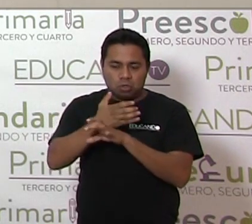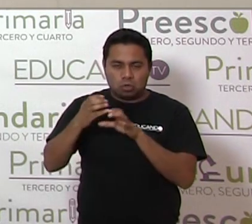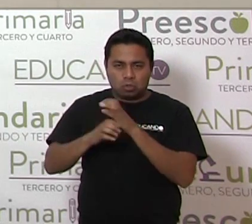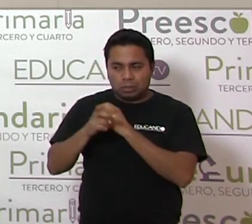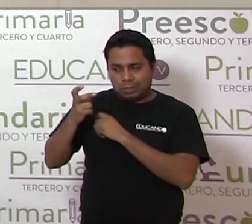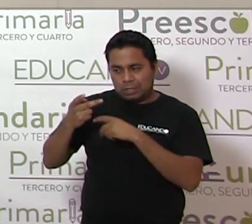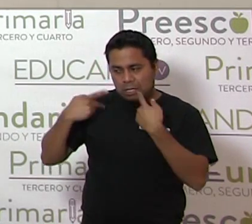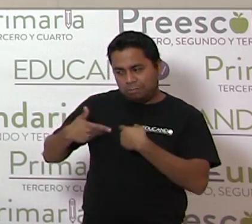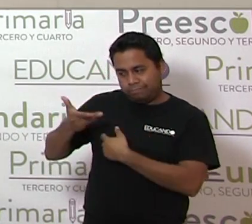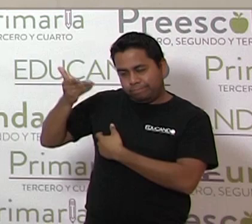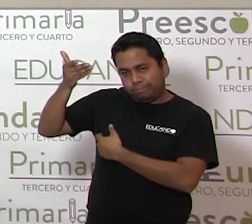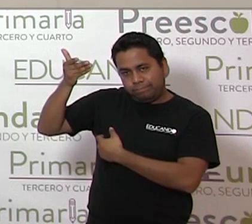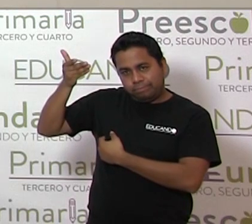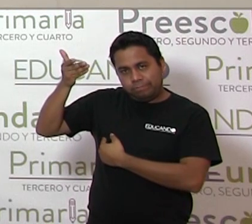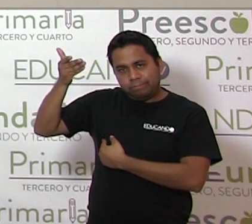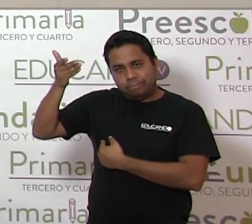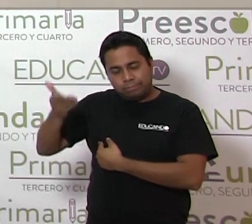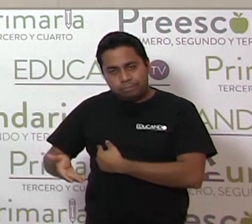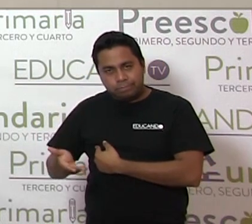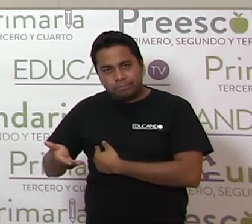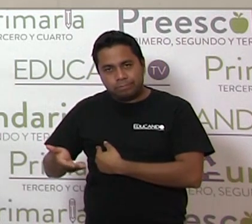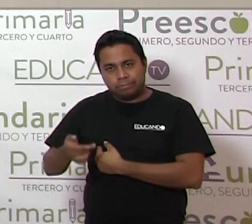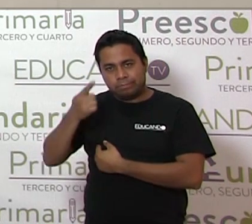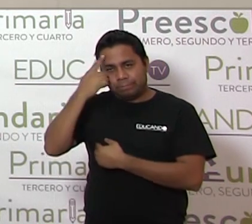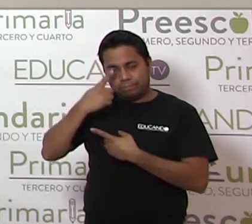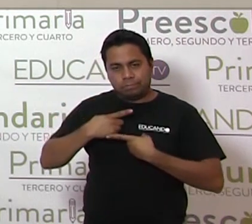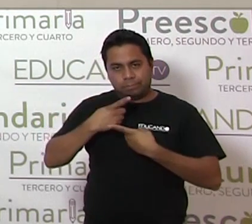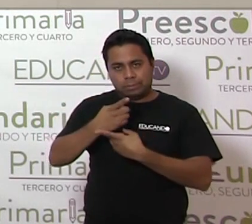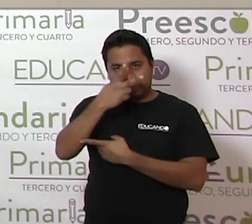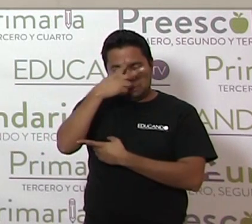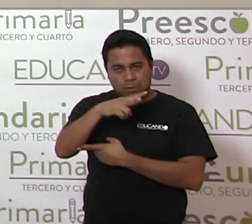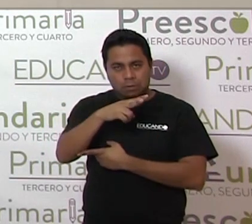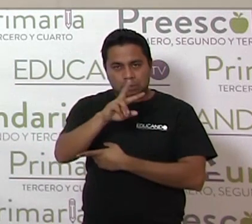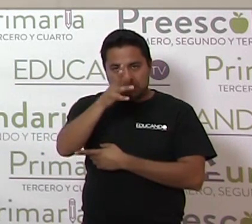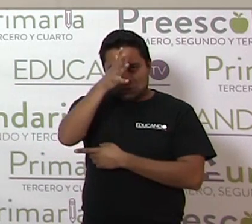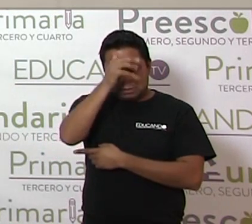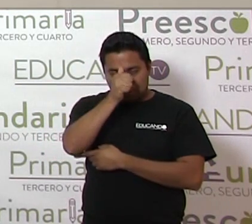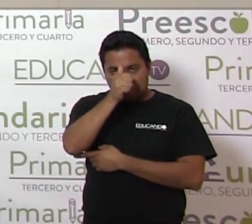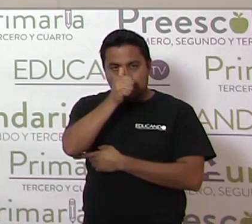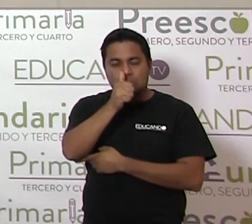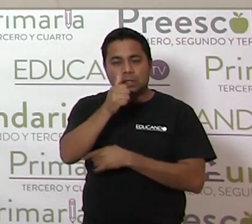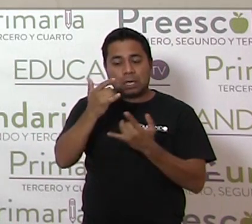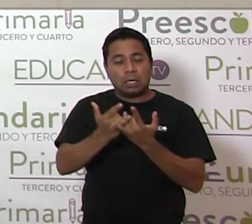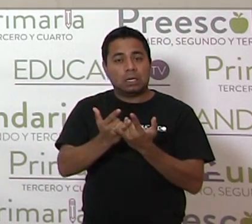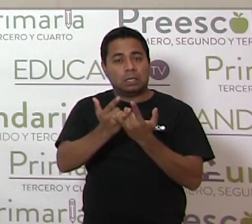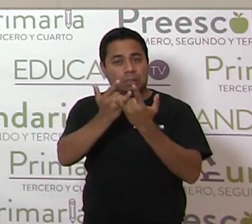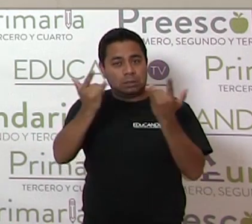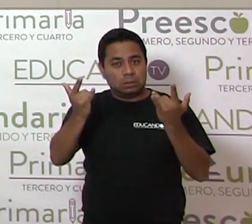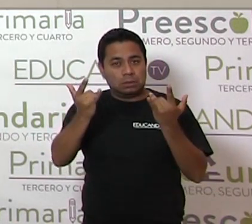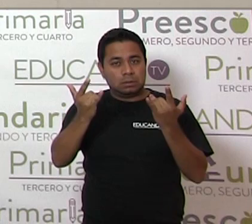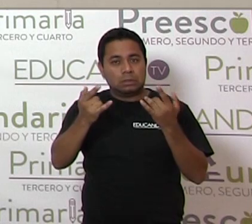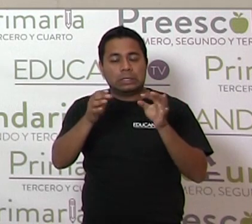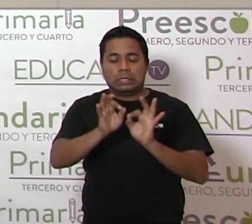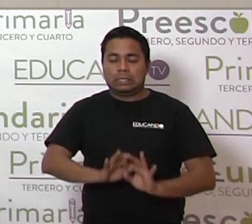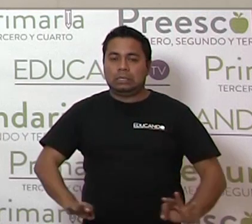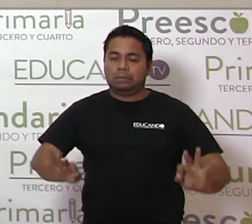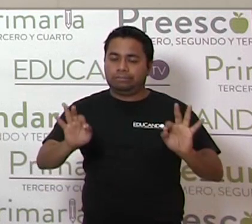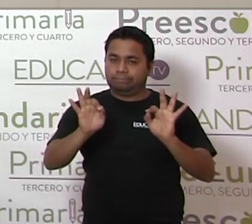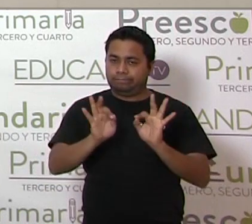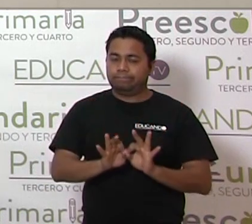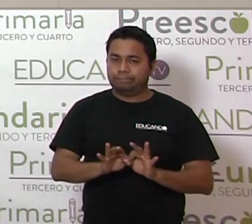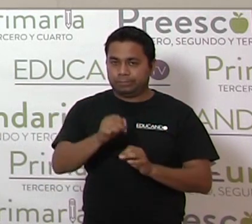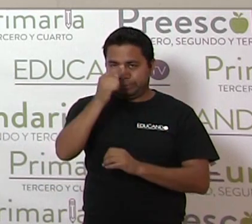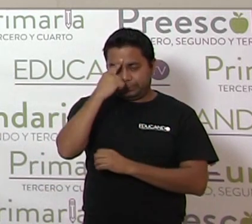persona o este acontecimiento dio a nuestro país. Te recuerdo, la historia es sumamente importante